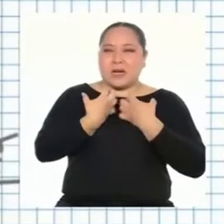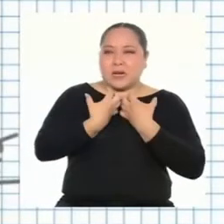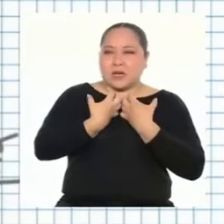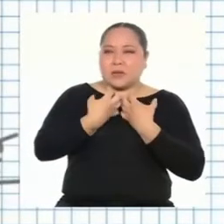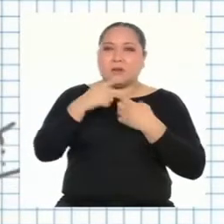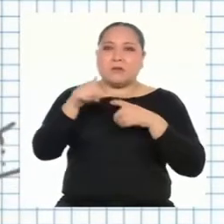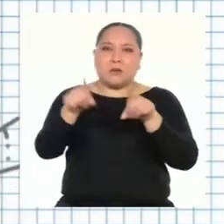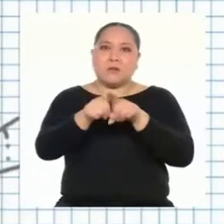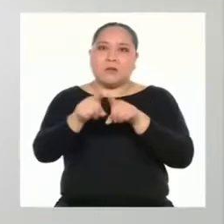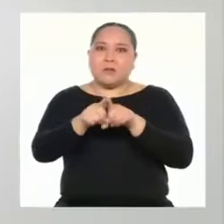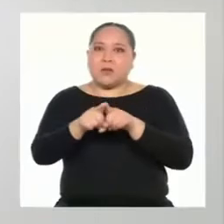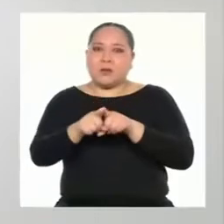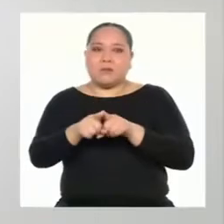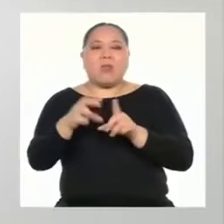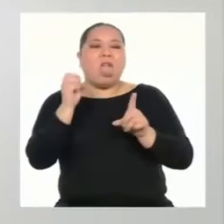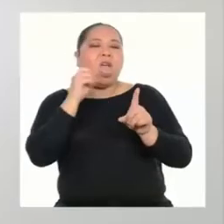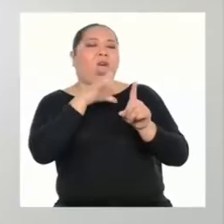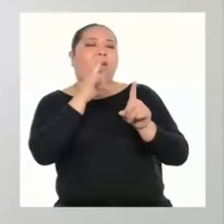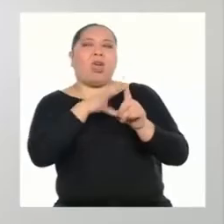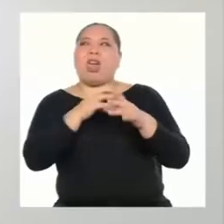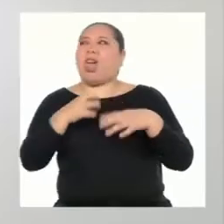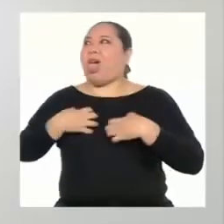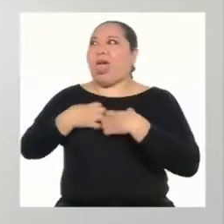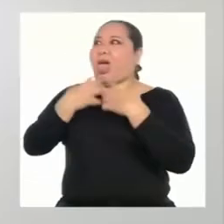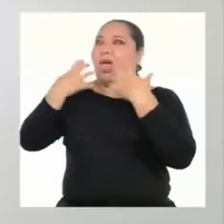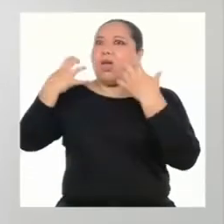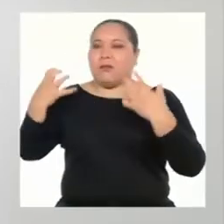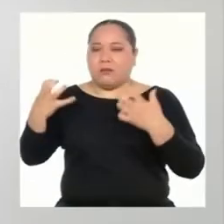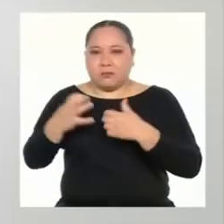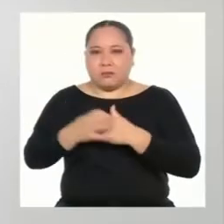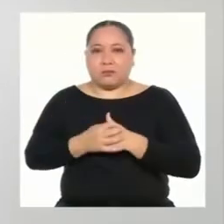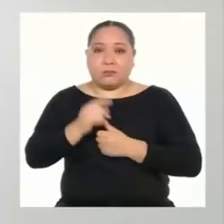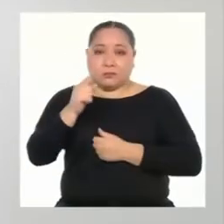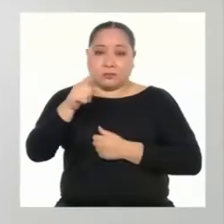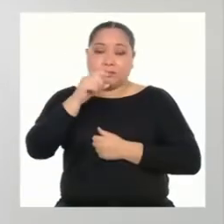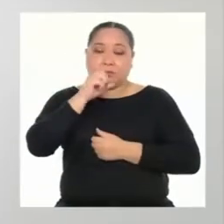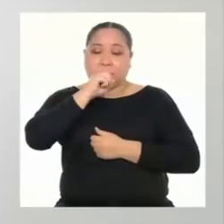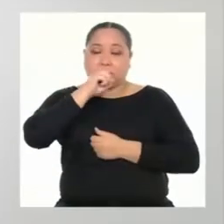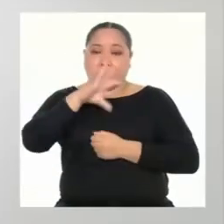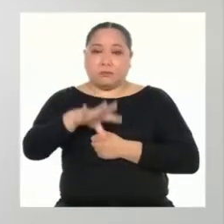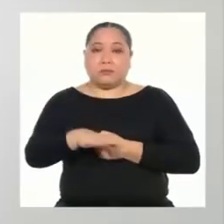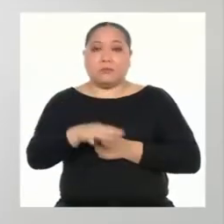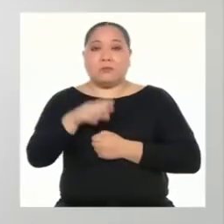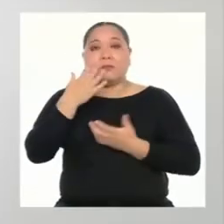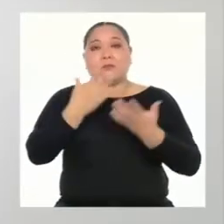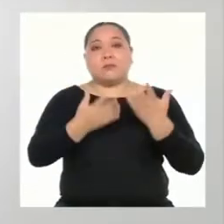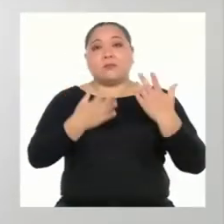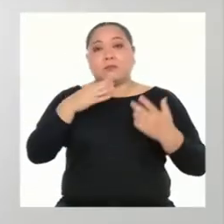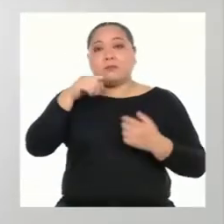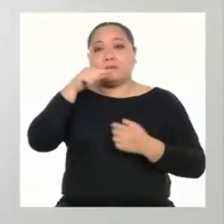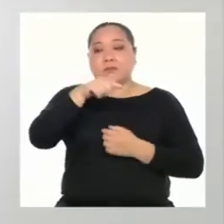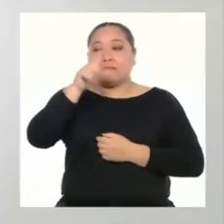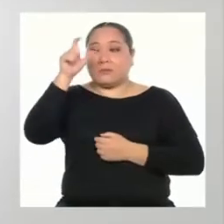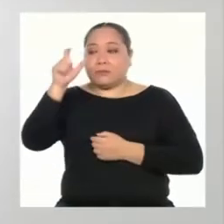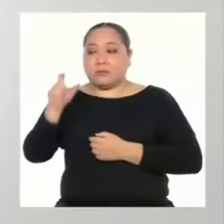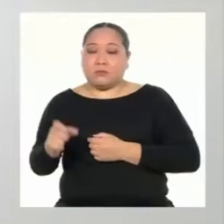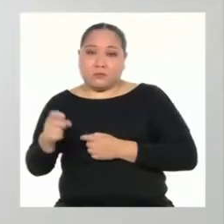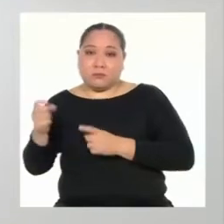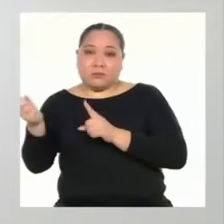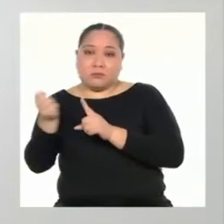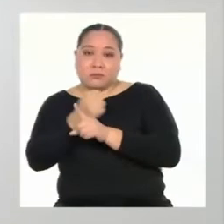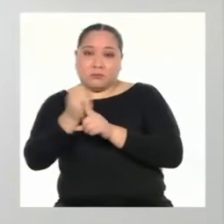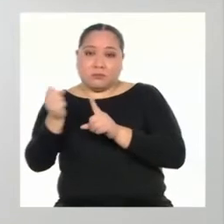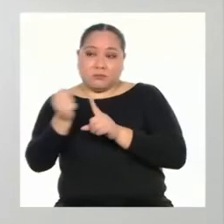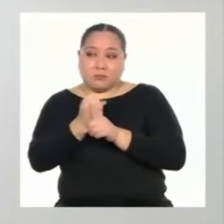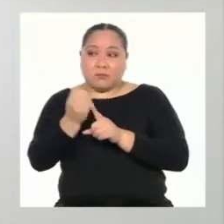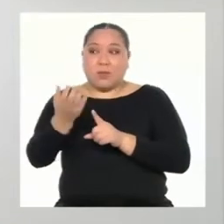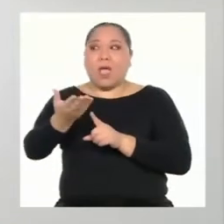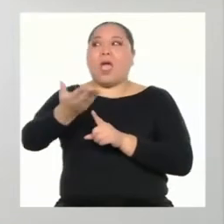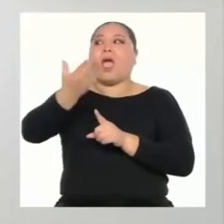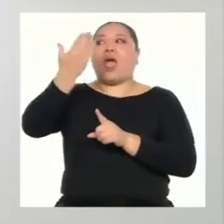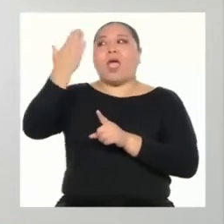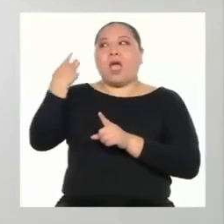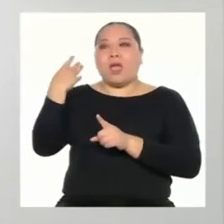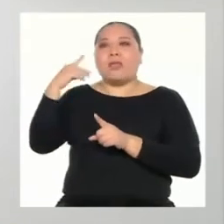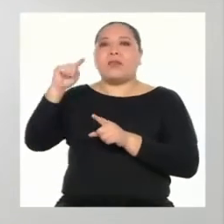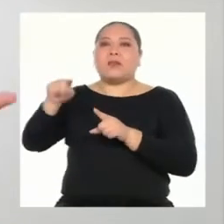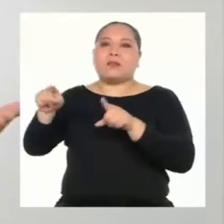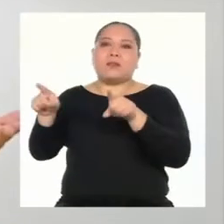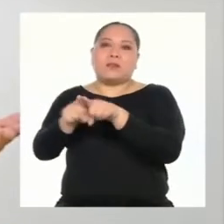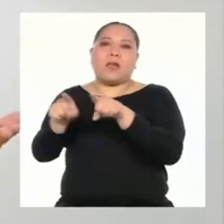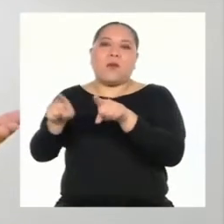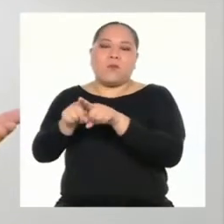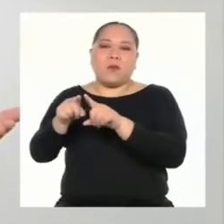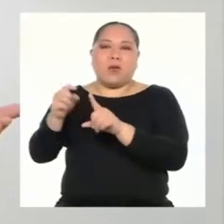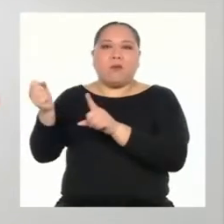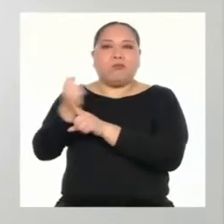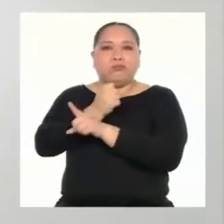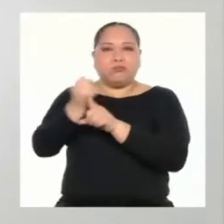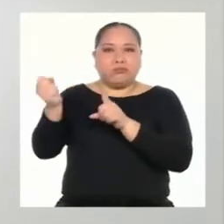desarrollando conductas agresivas. Por eso mencionaba que es probable que quienes generen violencia hayan sido también víctimas